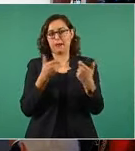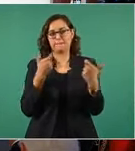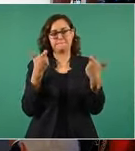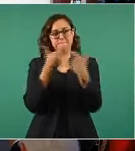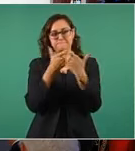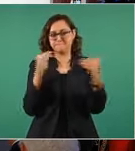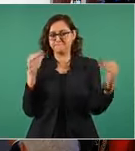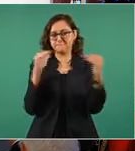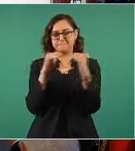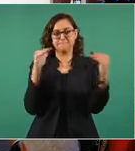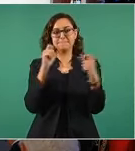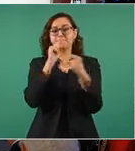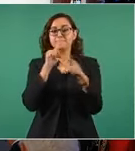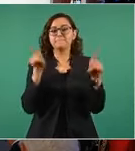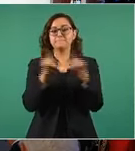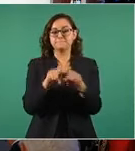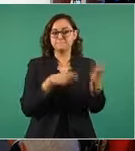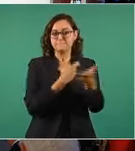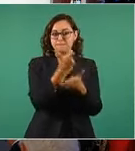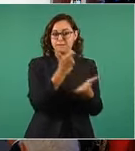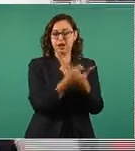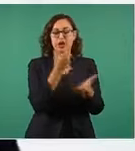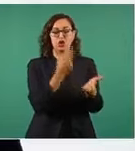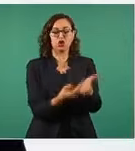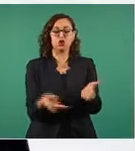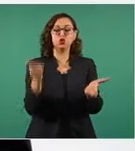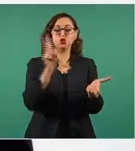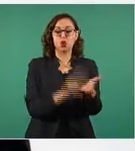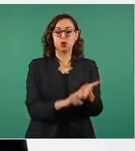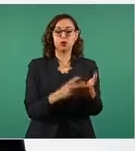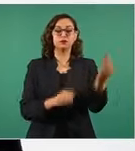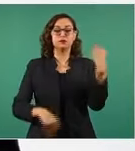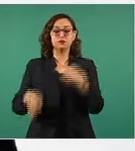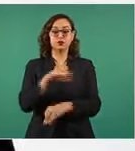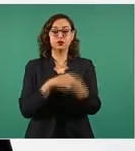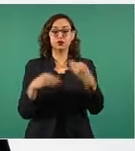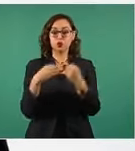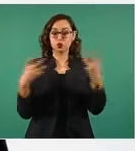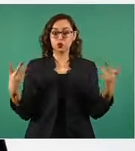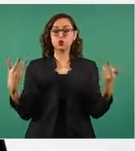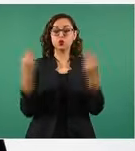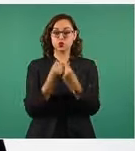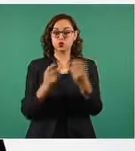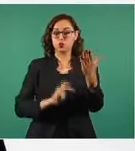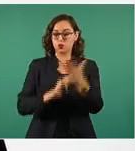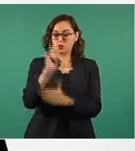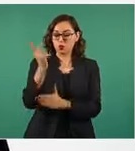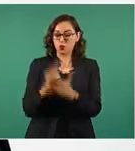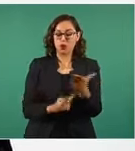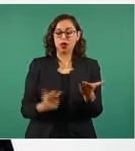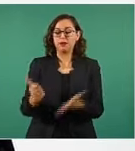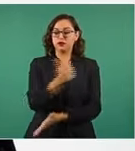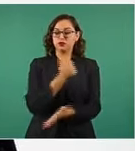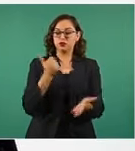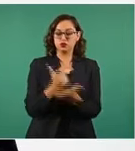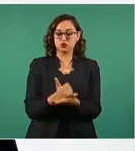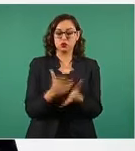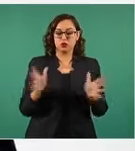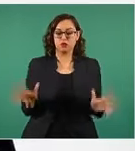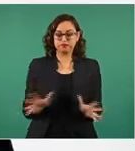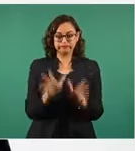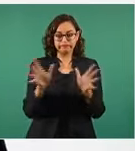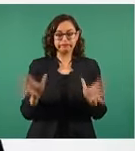doble el salario mínimo. Todo ello aunado a un amplio programa de desarrollo urbano y